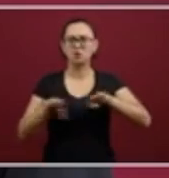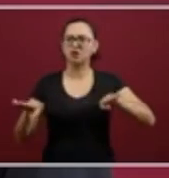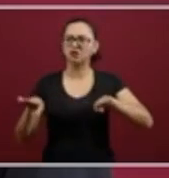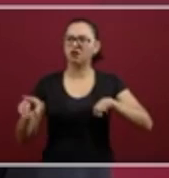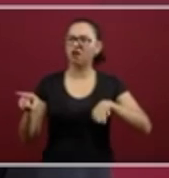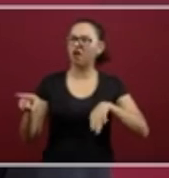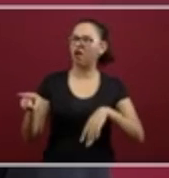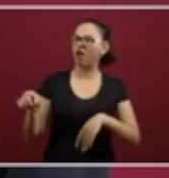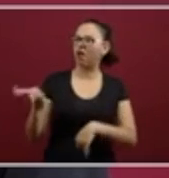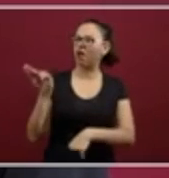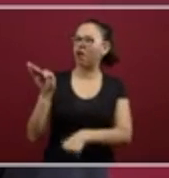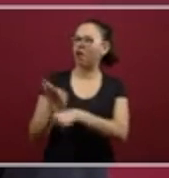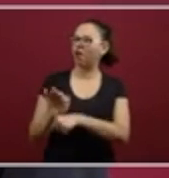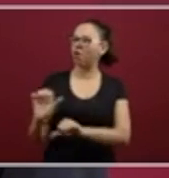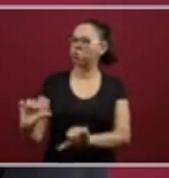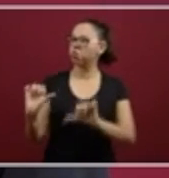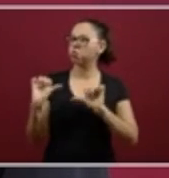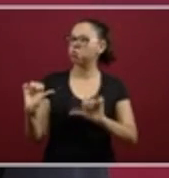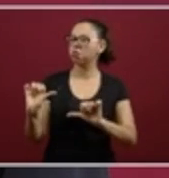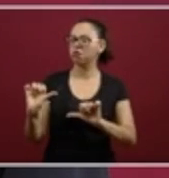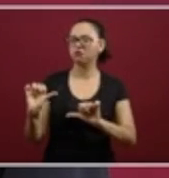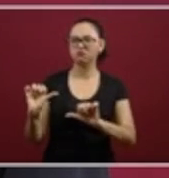fiscales para nadie,